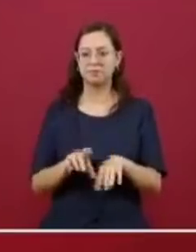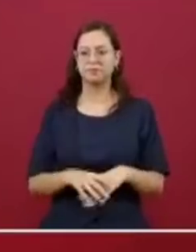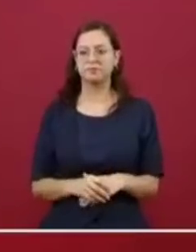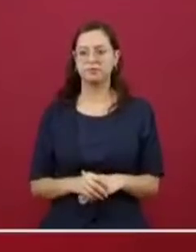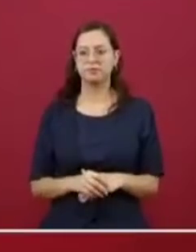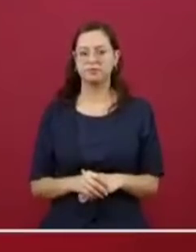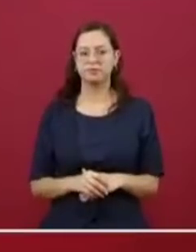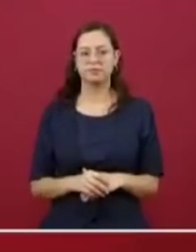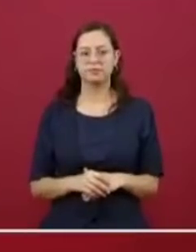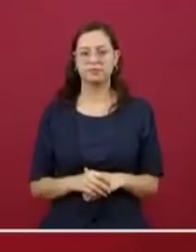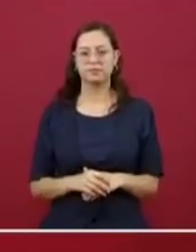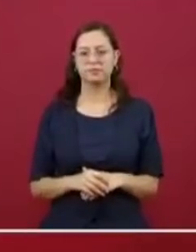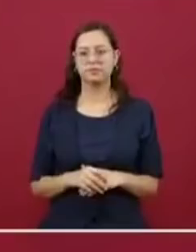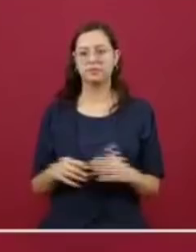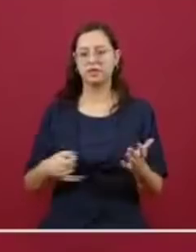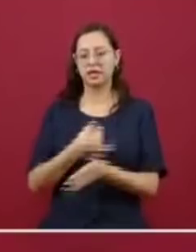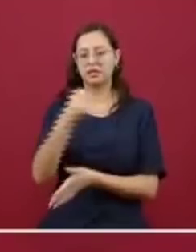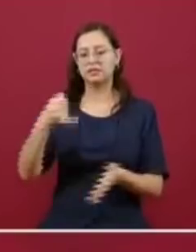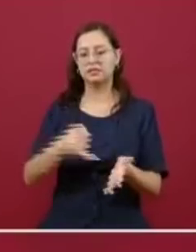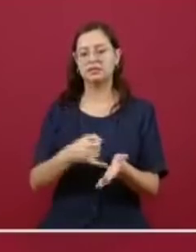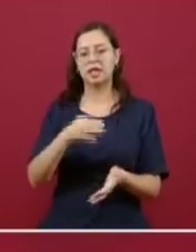la isla Magdalena,